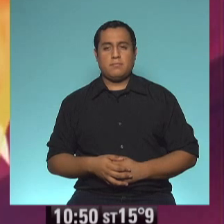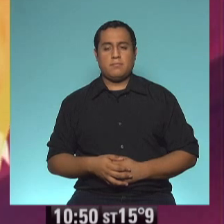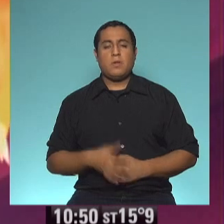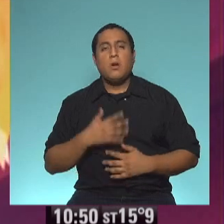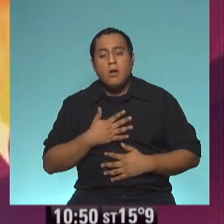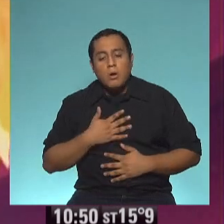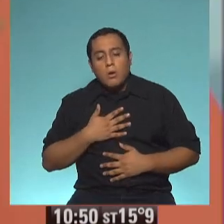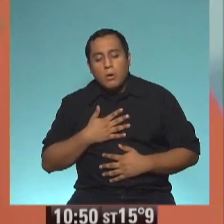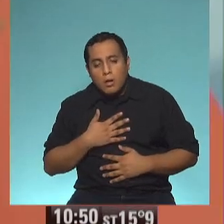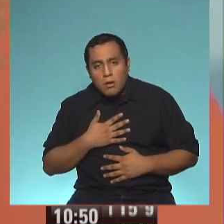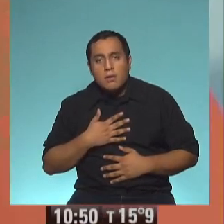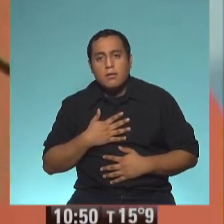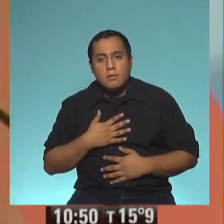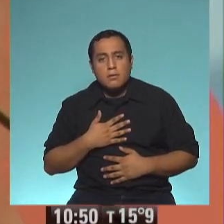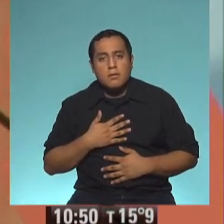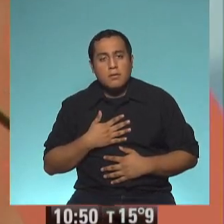este